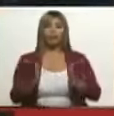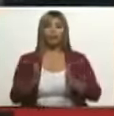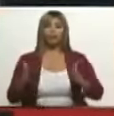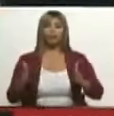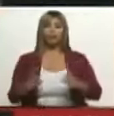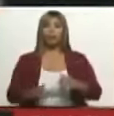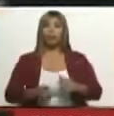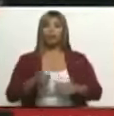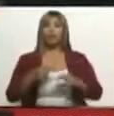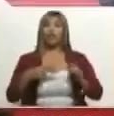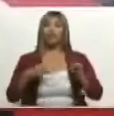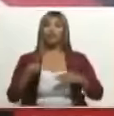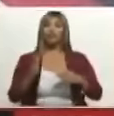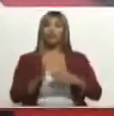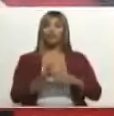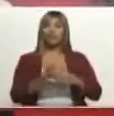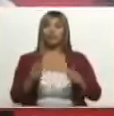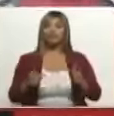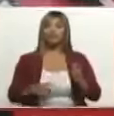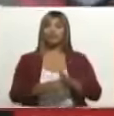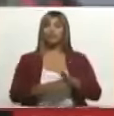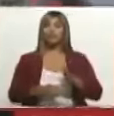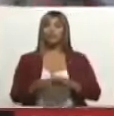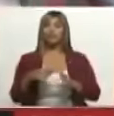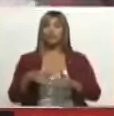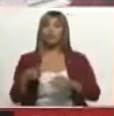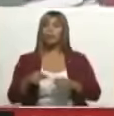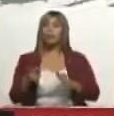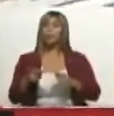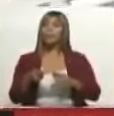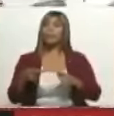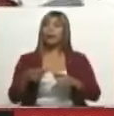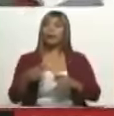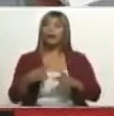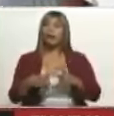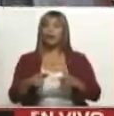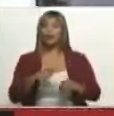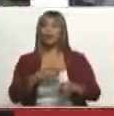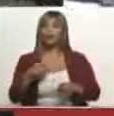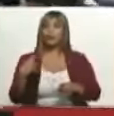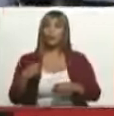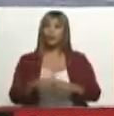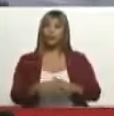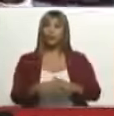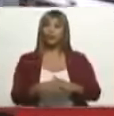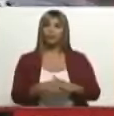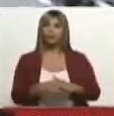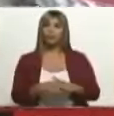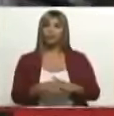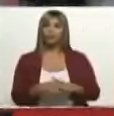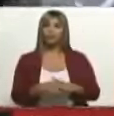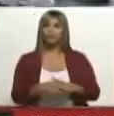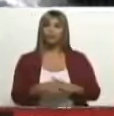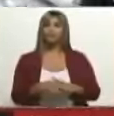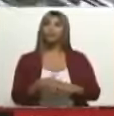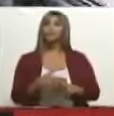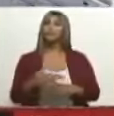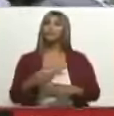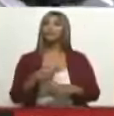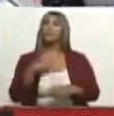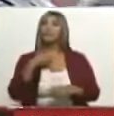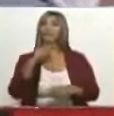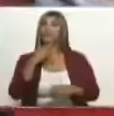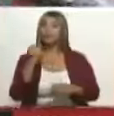de 12.000 cartuchos, sustancias estupefacientes y psicotrópicas, armas blancas en